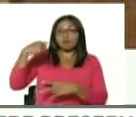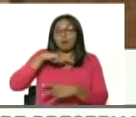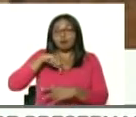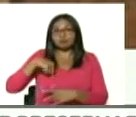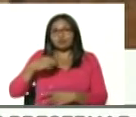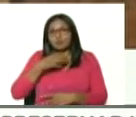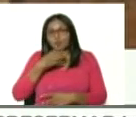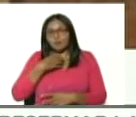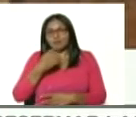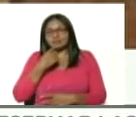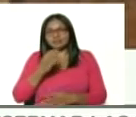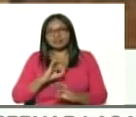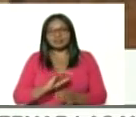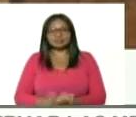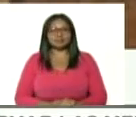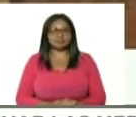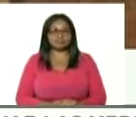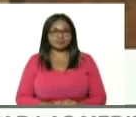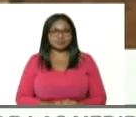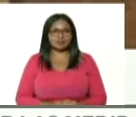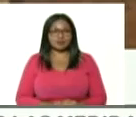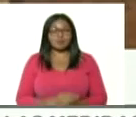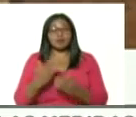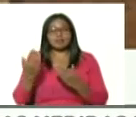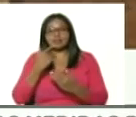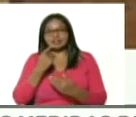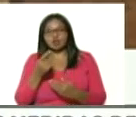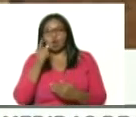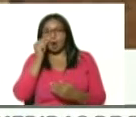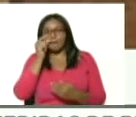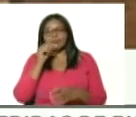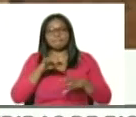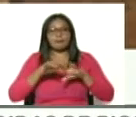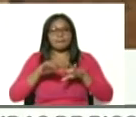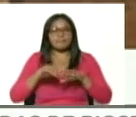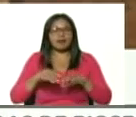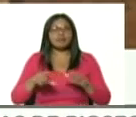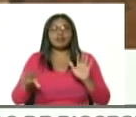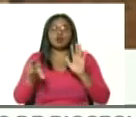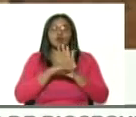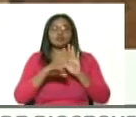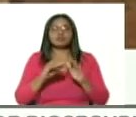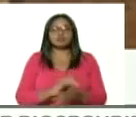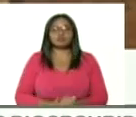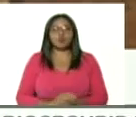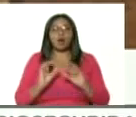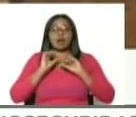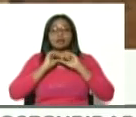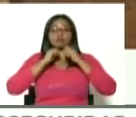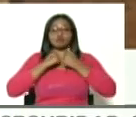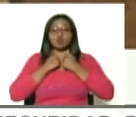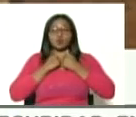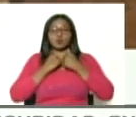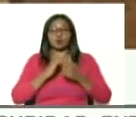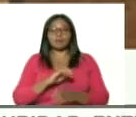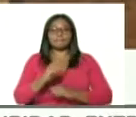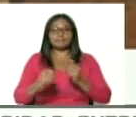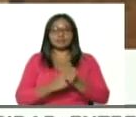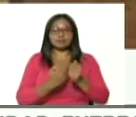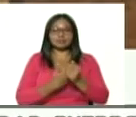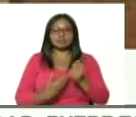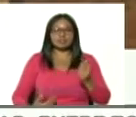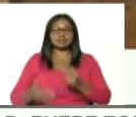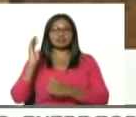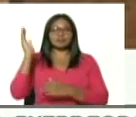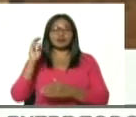vamos a dar la palabra a uno de los redactores de la Constitución, el profesor Aristóbulo Isturiz, vicepresidente de la